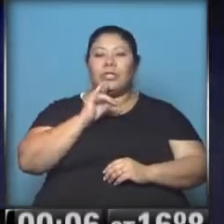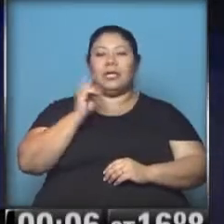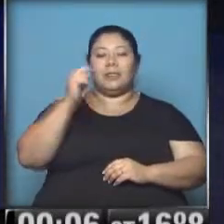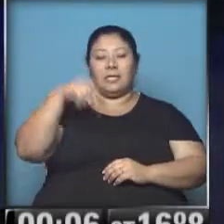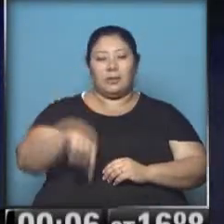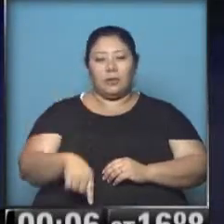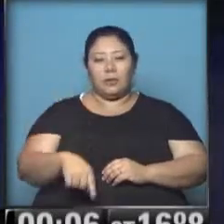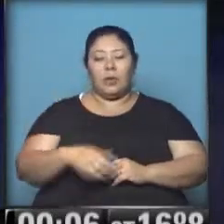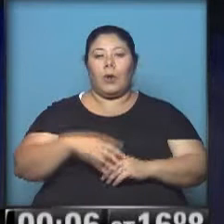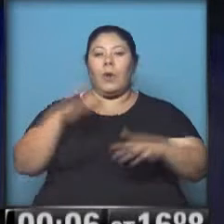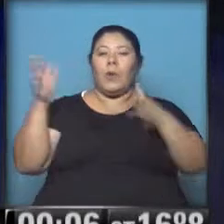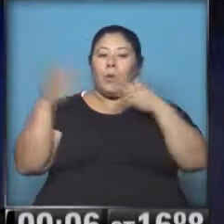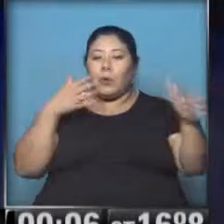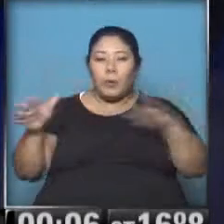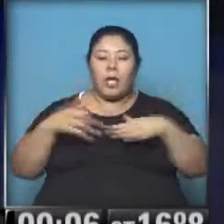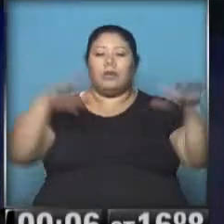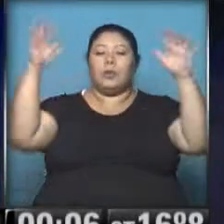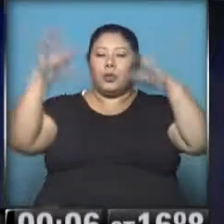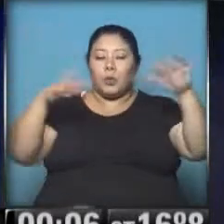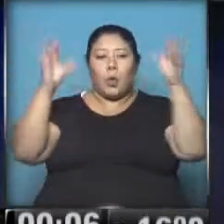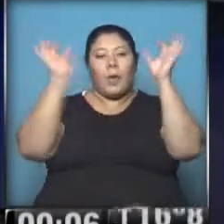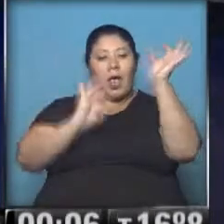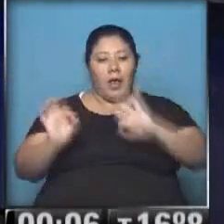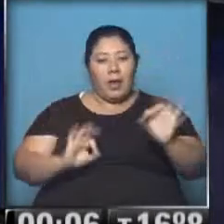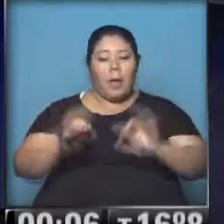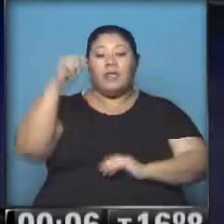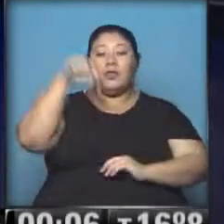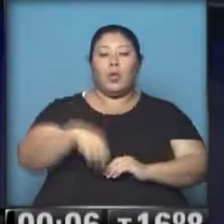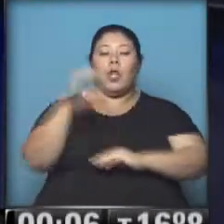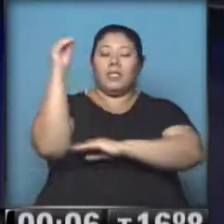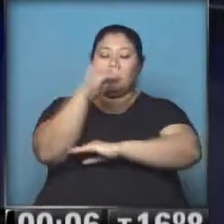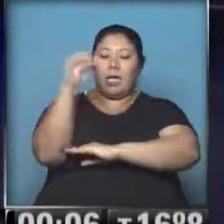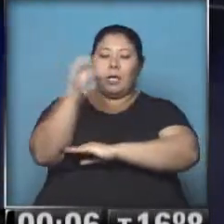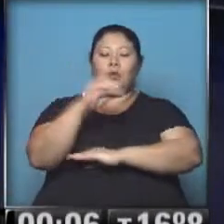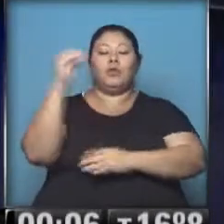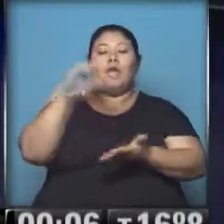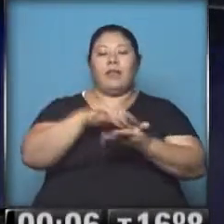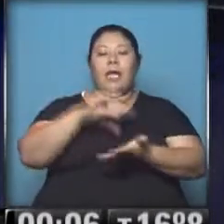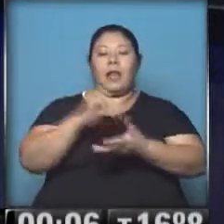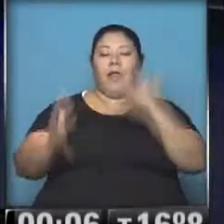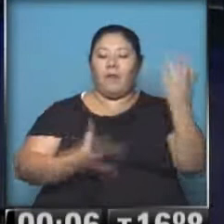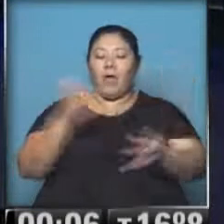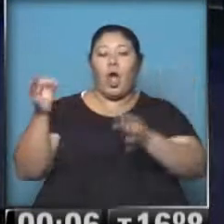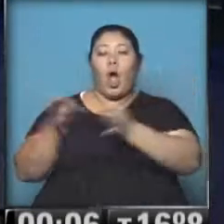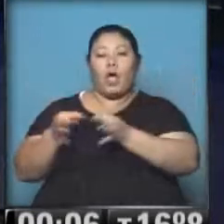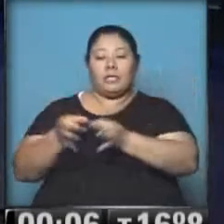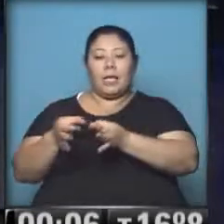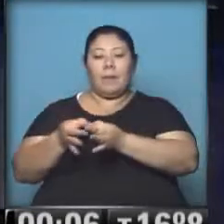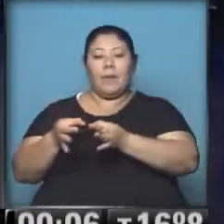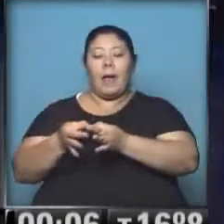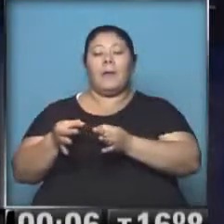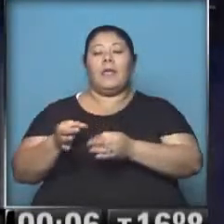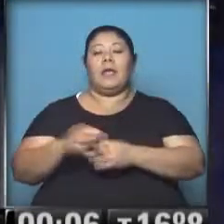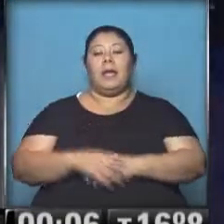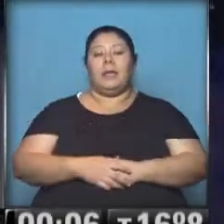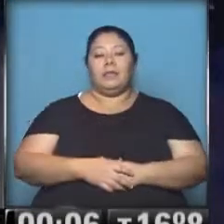temporal y precipitaciones en forma de lluvia y nieve para el sur de Santa Cruz, Tierra del Fuego, las Islas Malvinas y la base Marambio. Una noche fresca